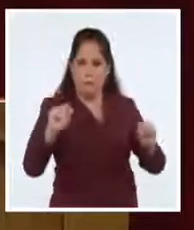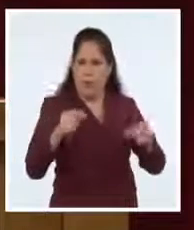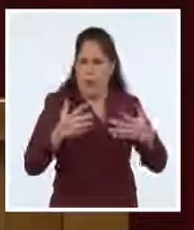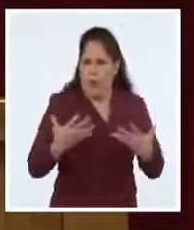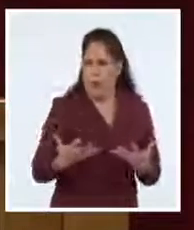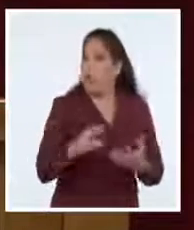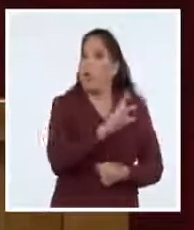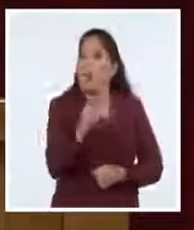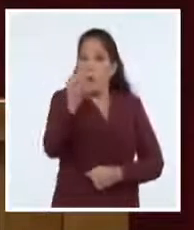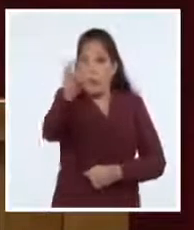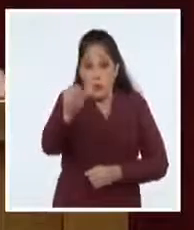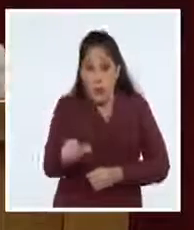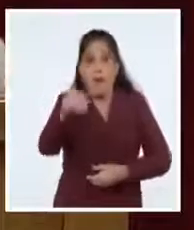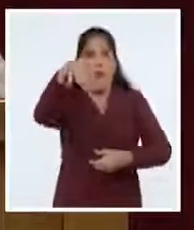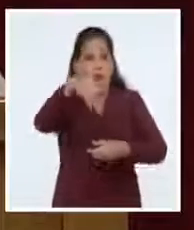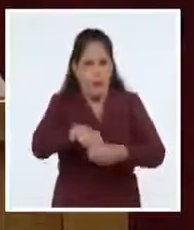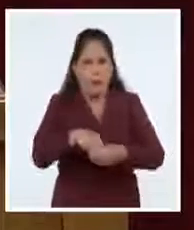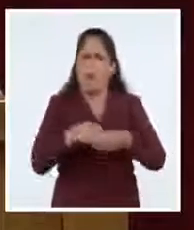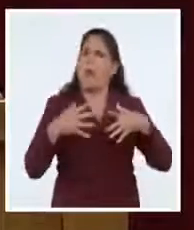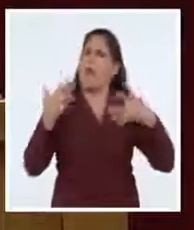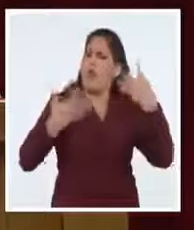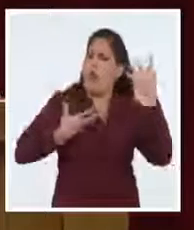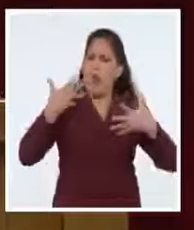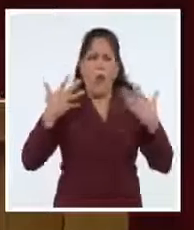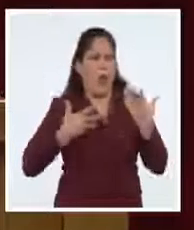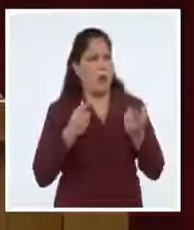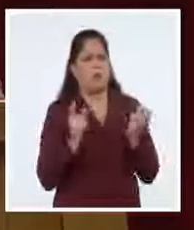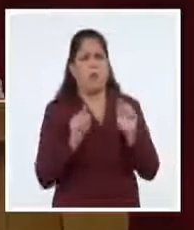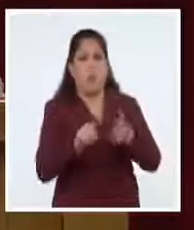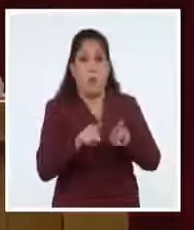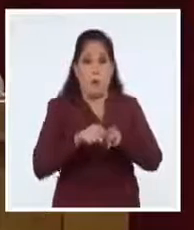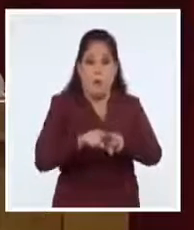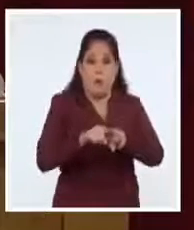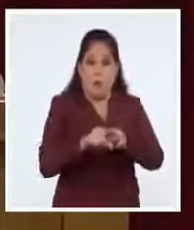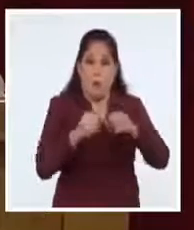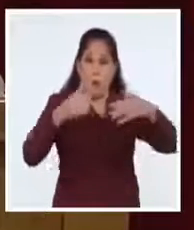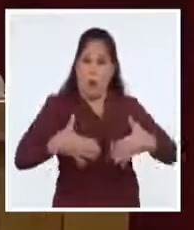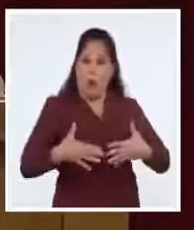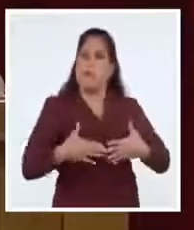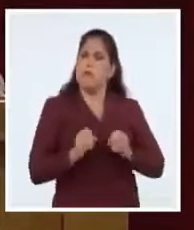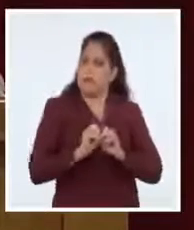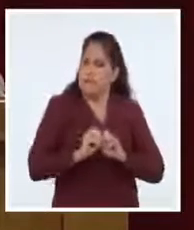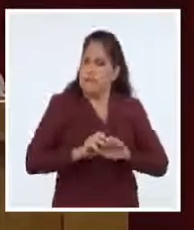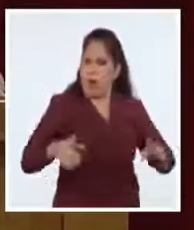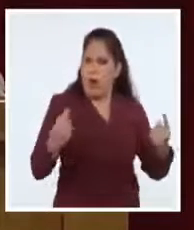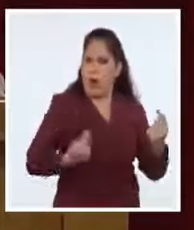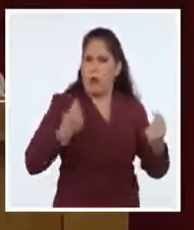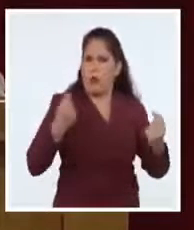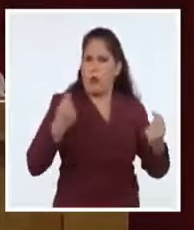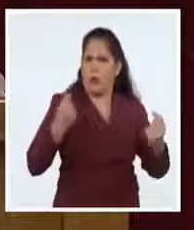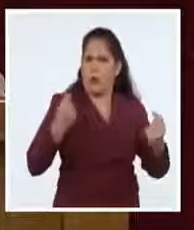Los revolucionarios salieron a defender la revolución con elevada moral, con disposición a luchar y vencer.